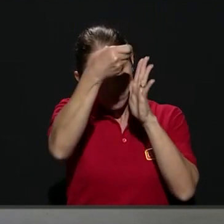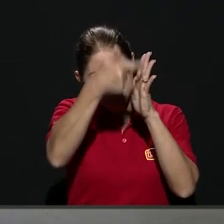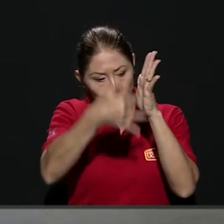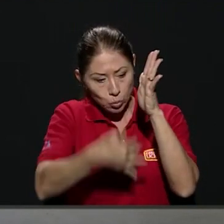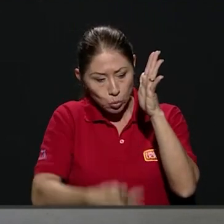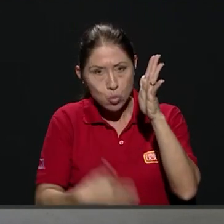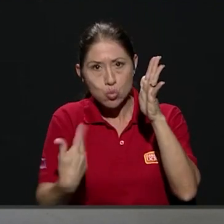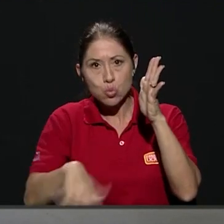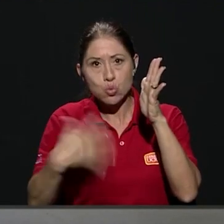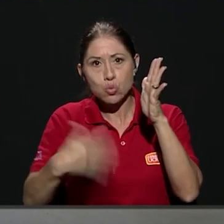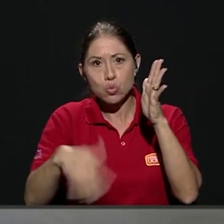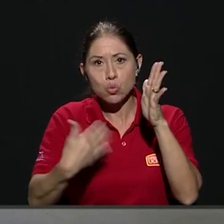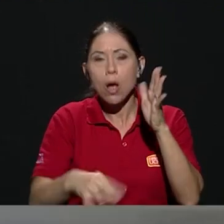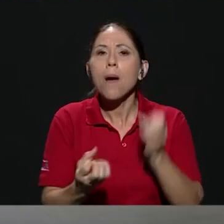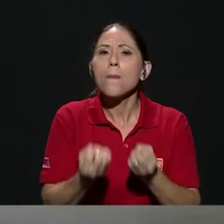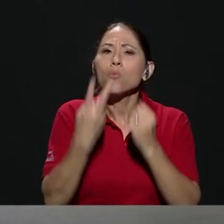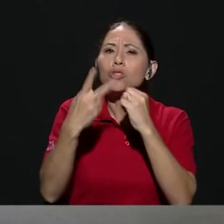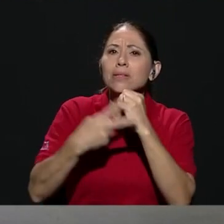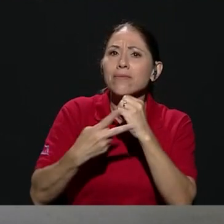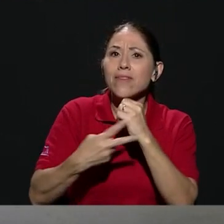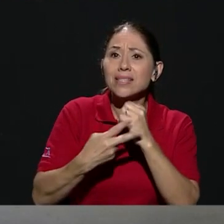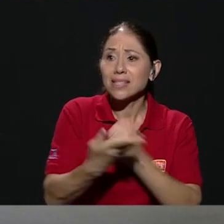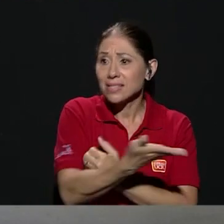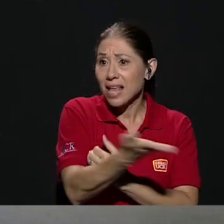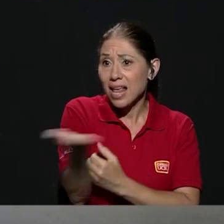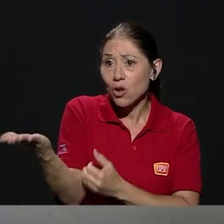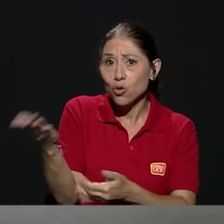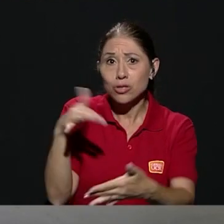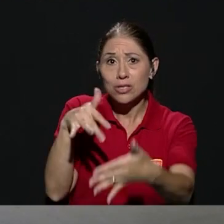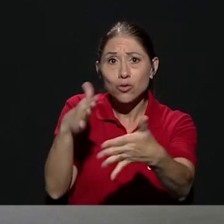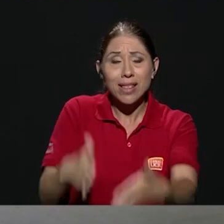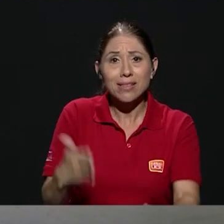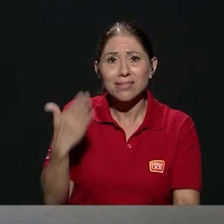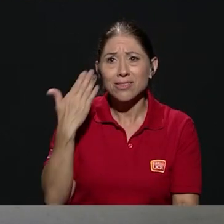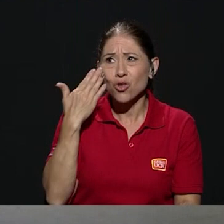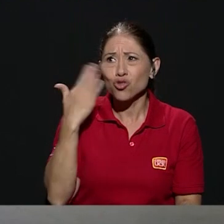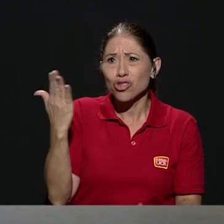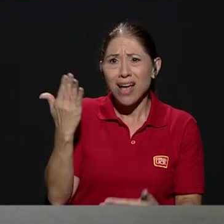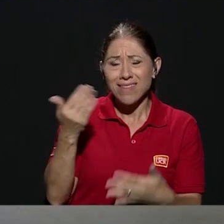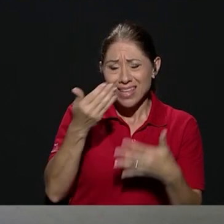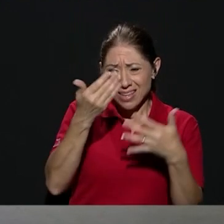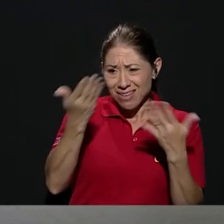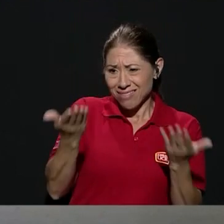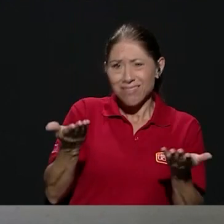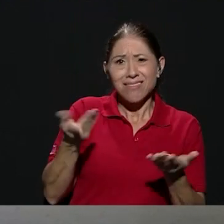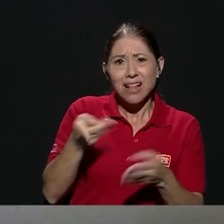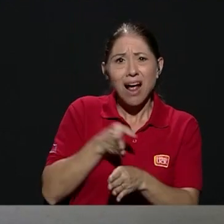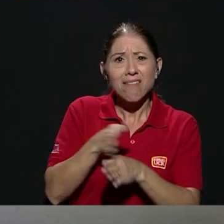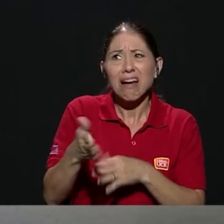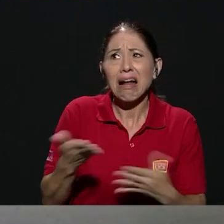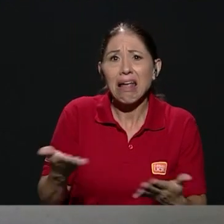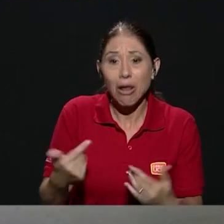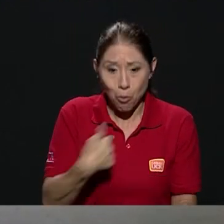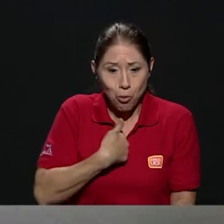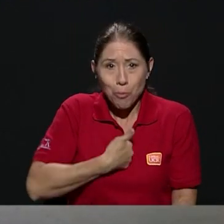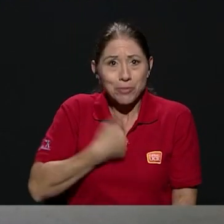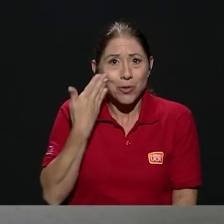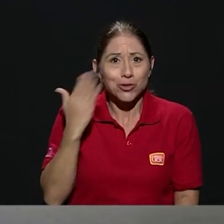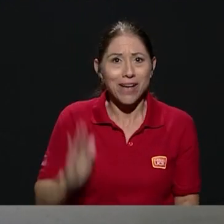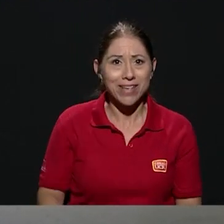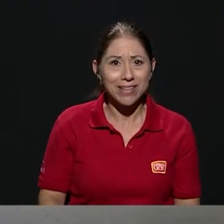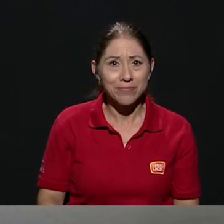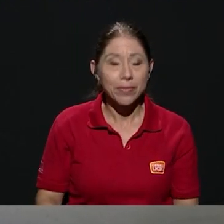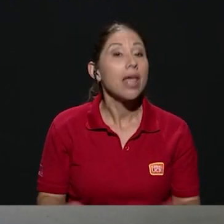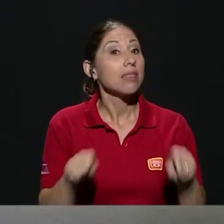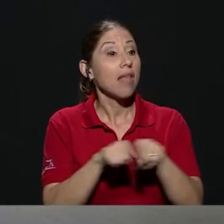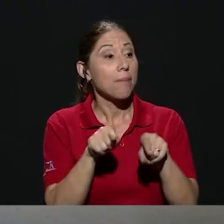veces las personas, los muchachos no saben de qué se trata esa carrera, uno mismo ni sabe. El garantizar